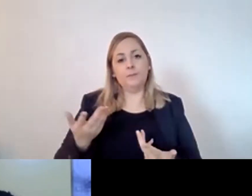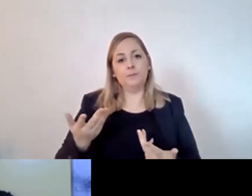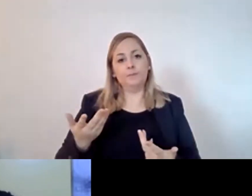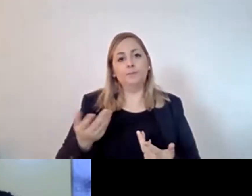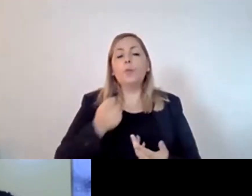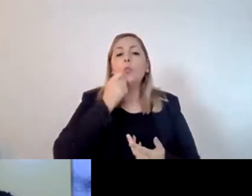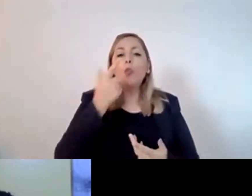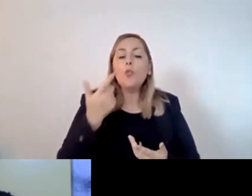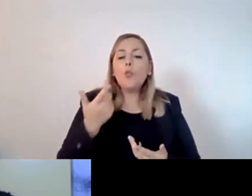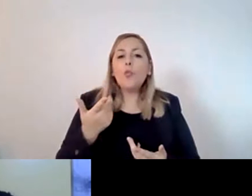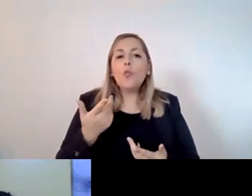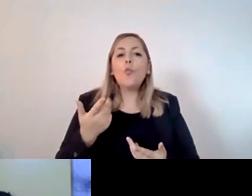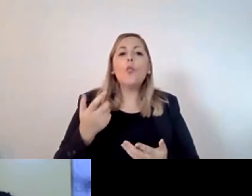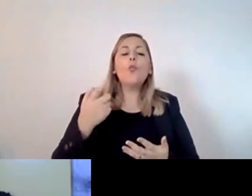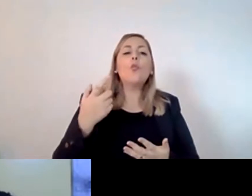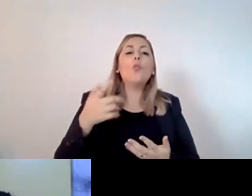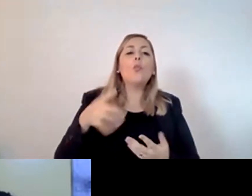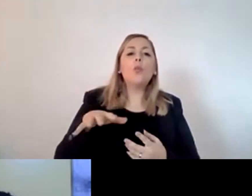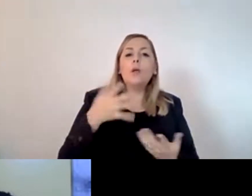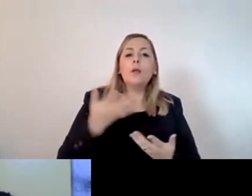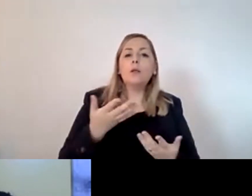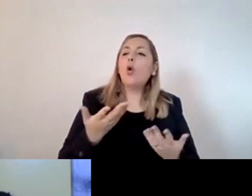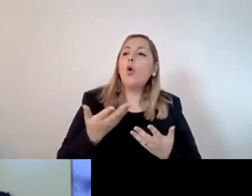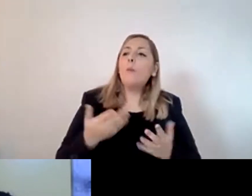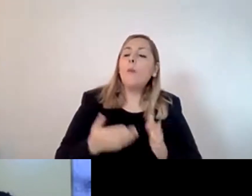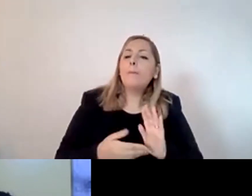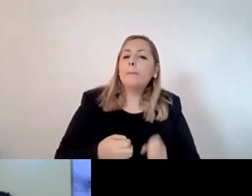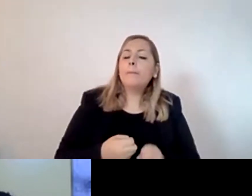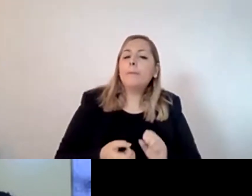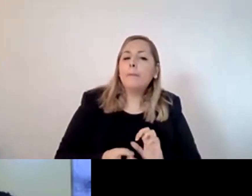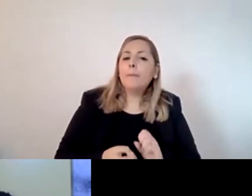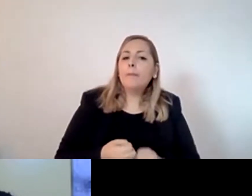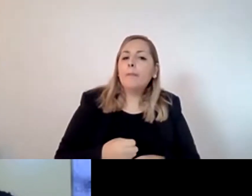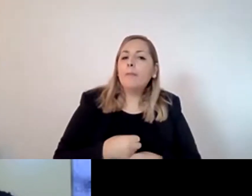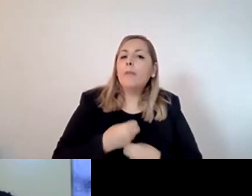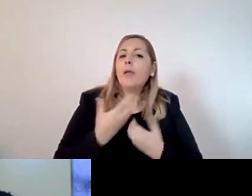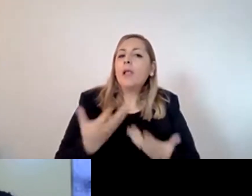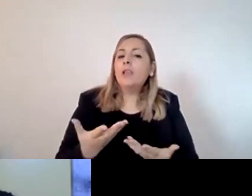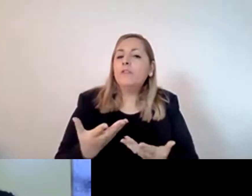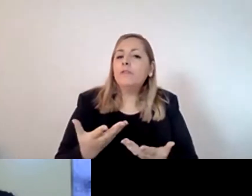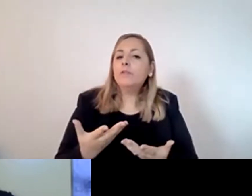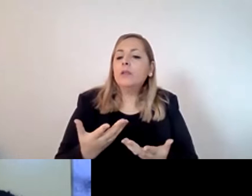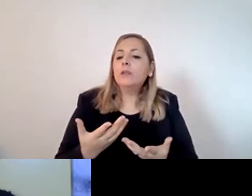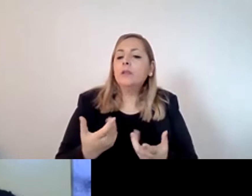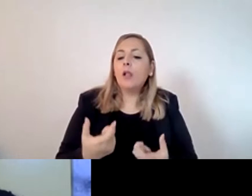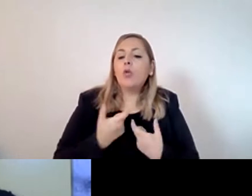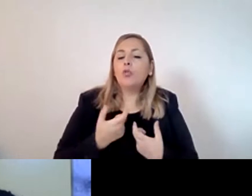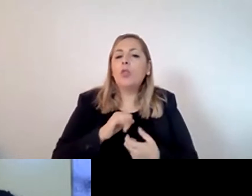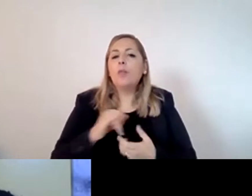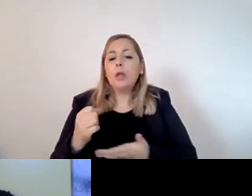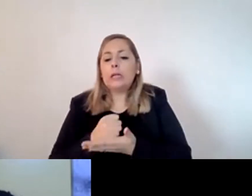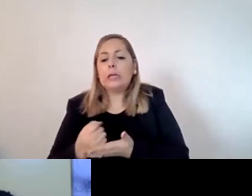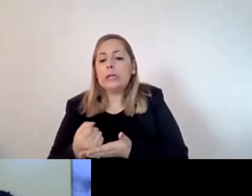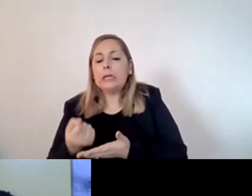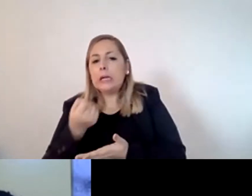cuáles son los signos, cómo se ha manifestado el desajuste después que dejó el remedio. Normalmente es la